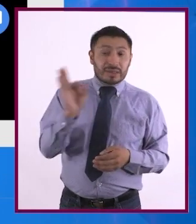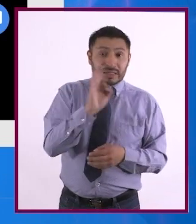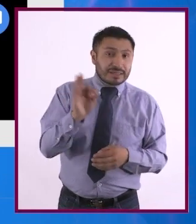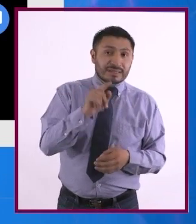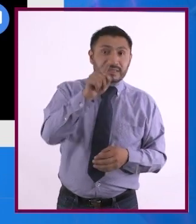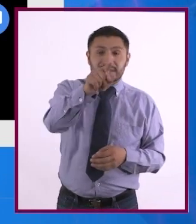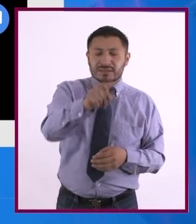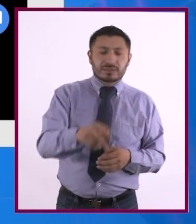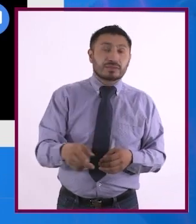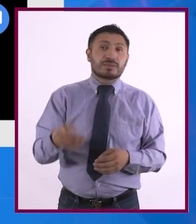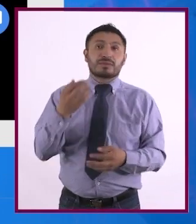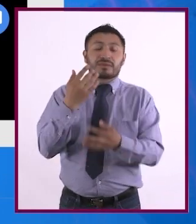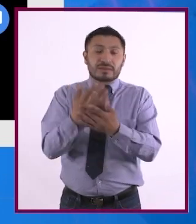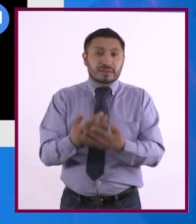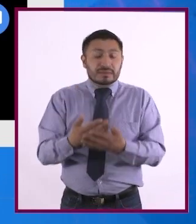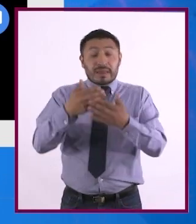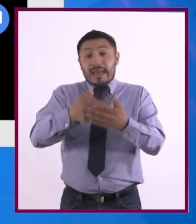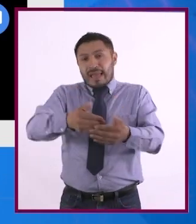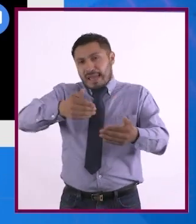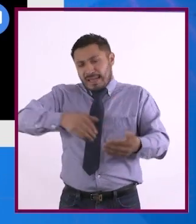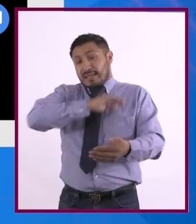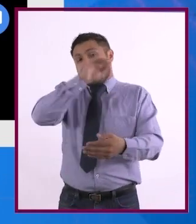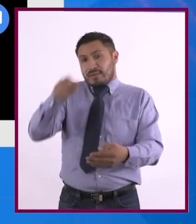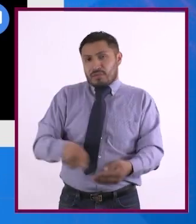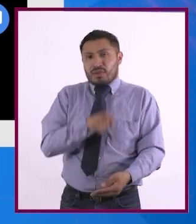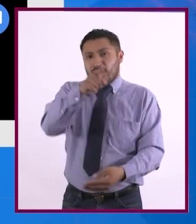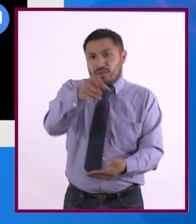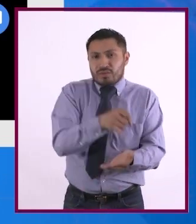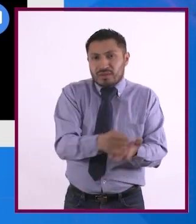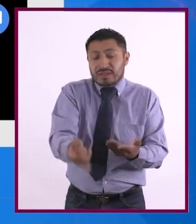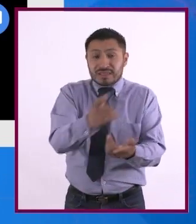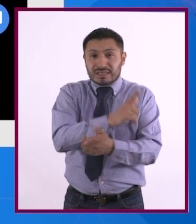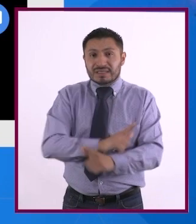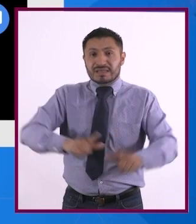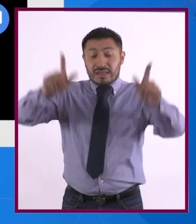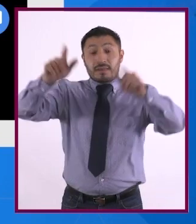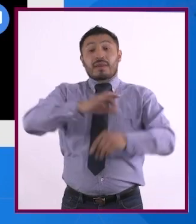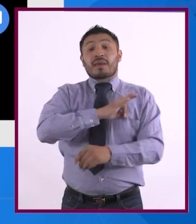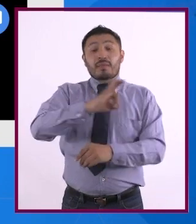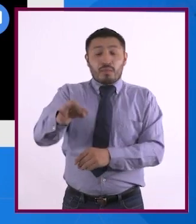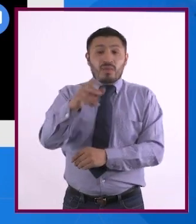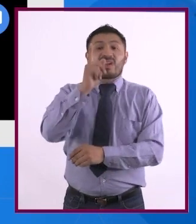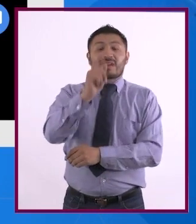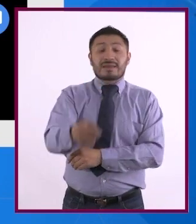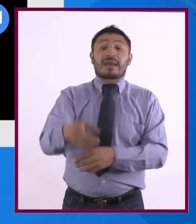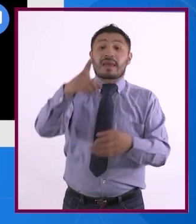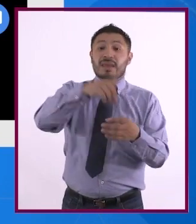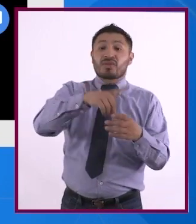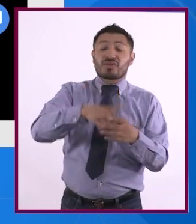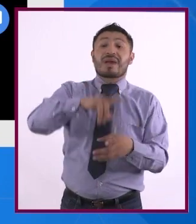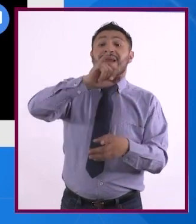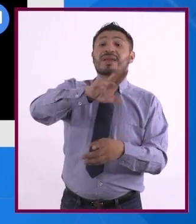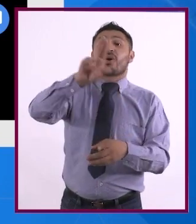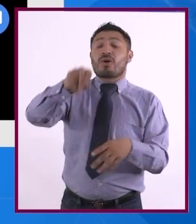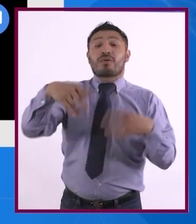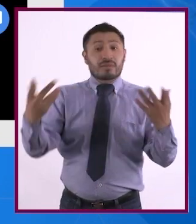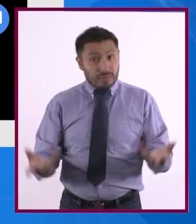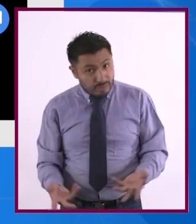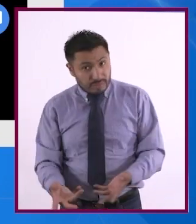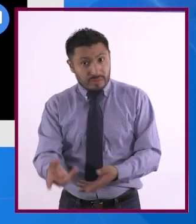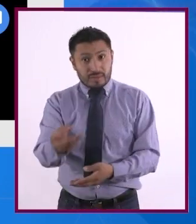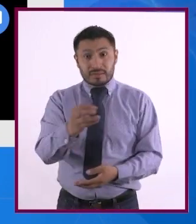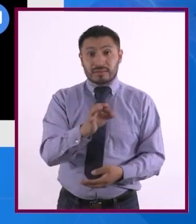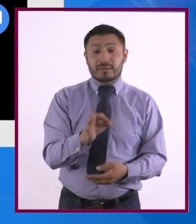estar en el umbral de la muerte, yo puedo decidir libre y conscientemente donar mis órganos, sin